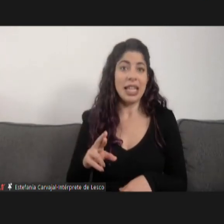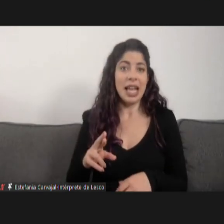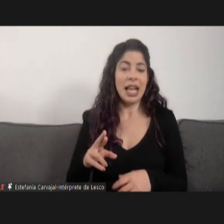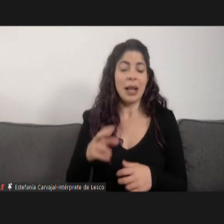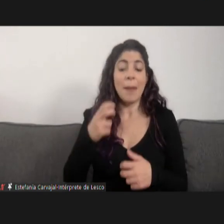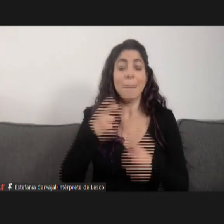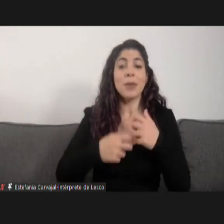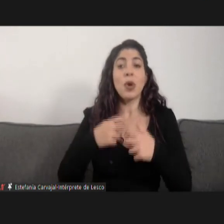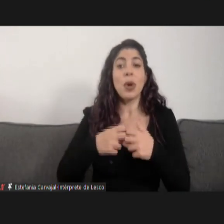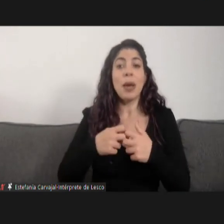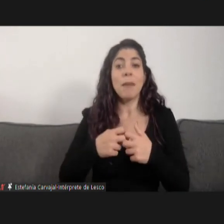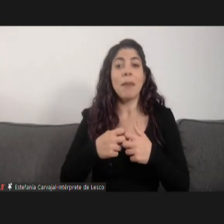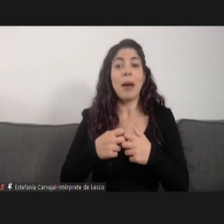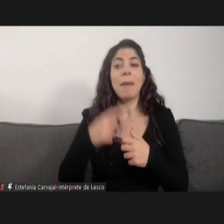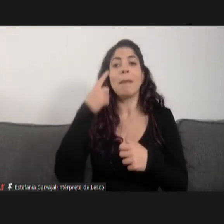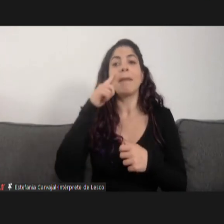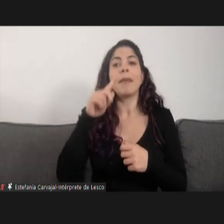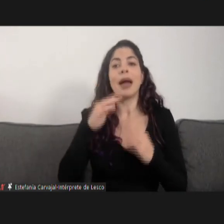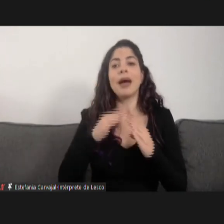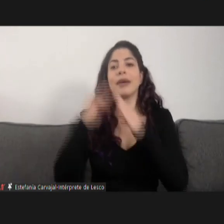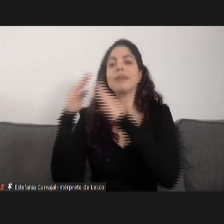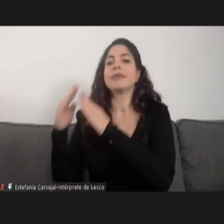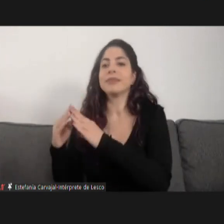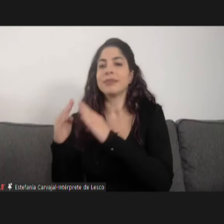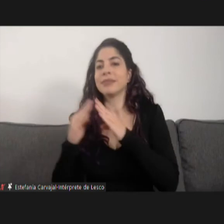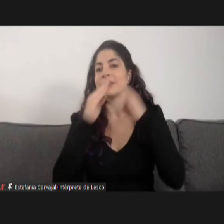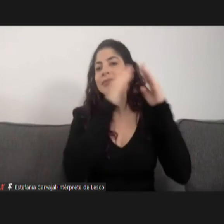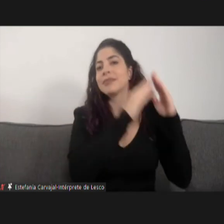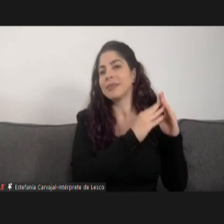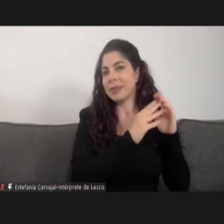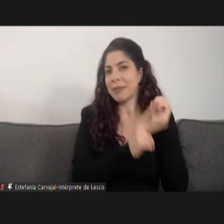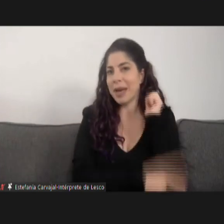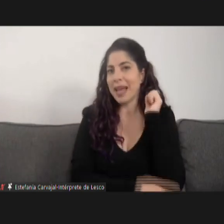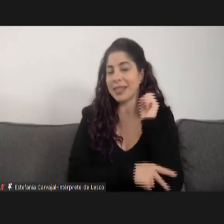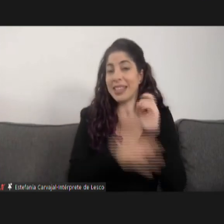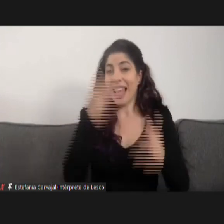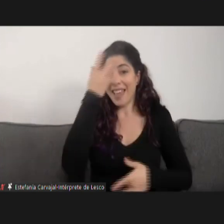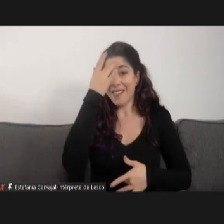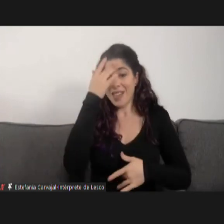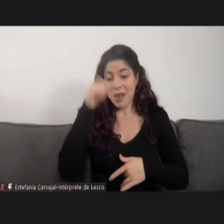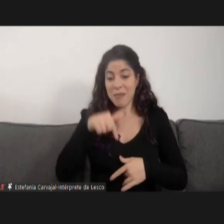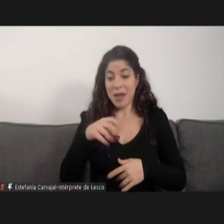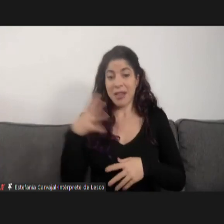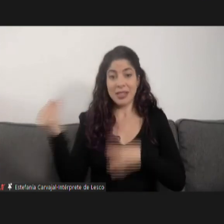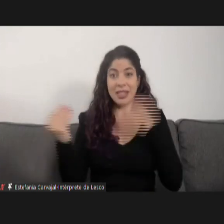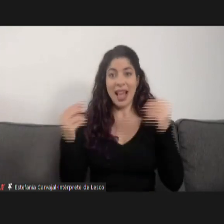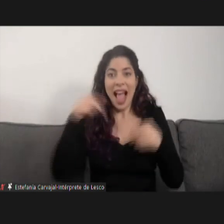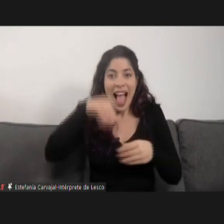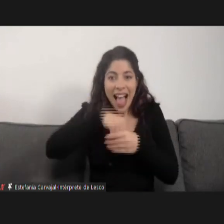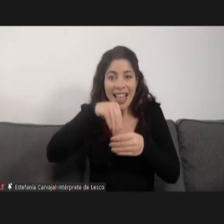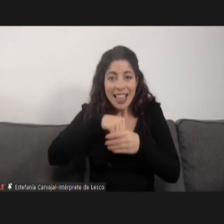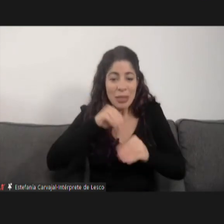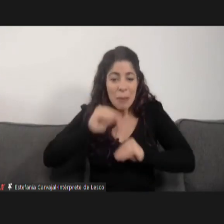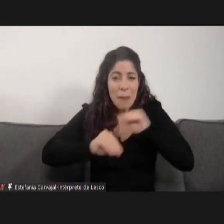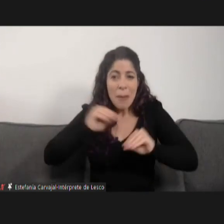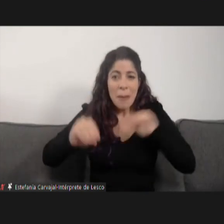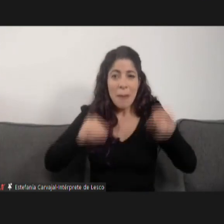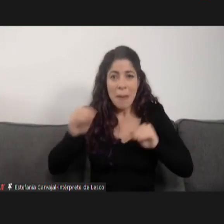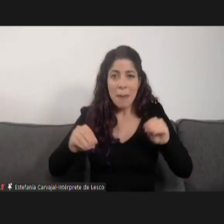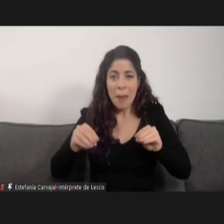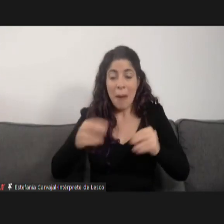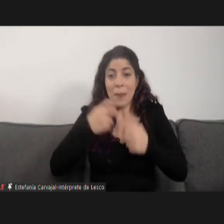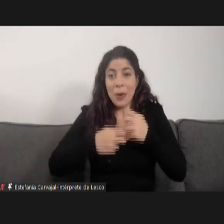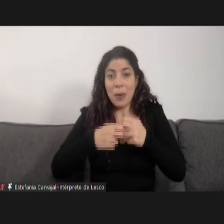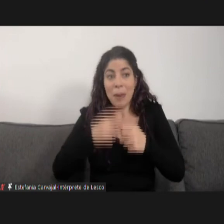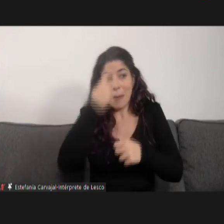los países más bien que están alrededor, o sea, de la exportación de casos. La transmisión es aquí interna, o sea, el problema que